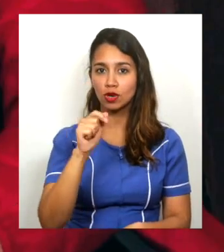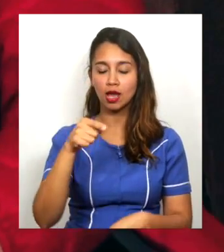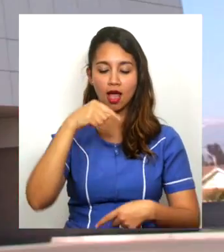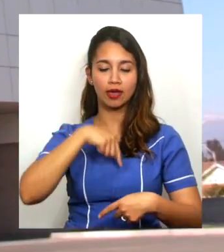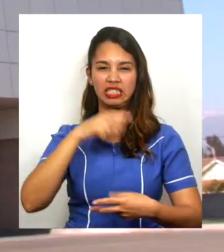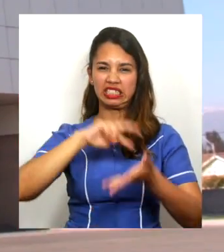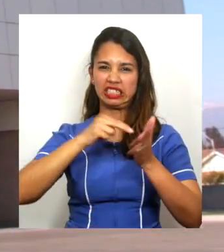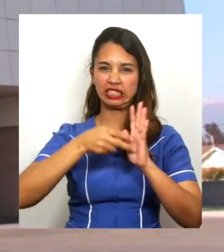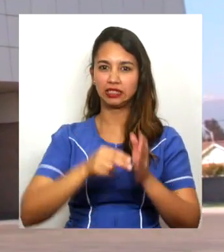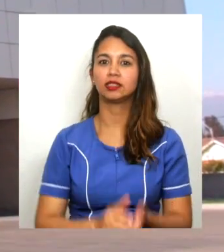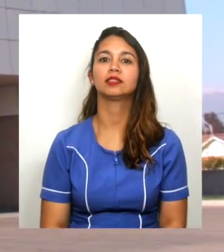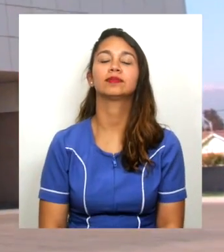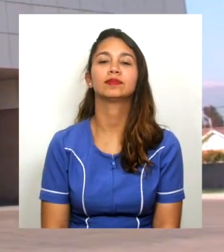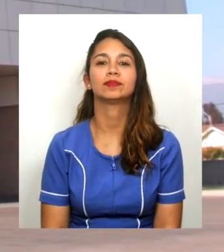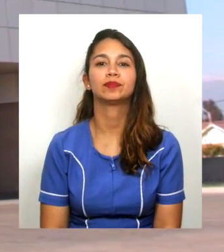fallando.